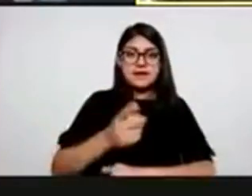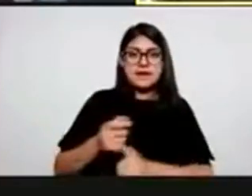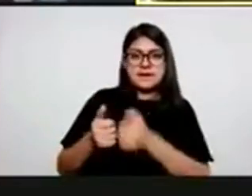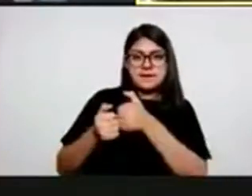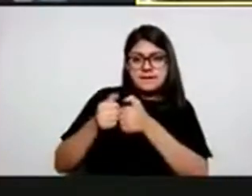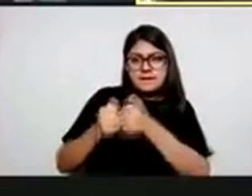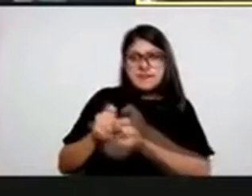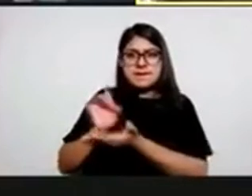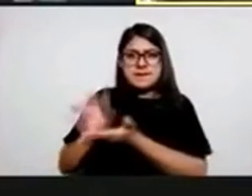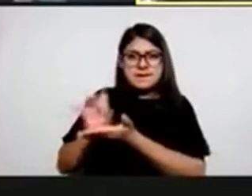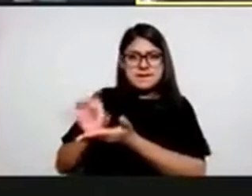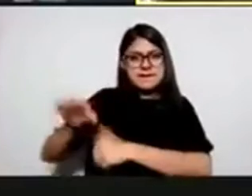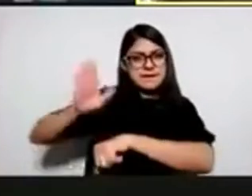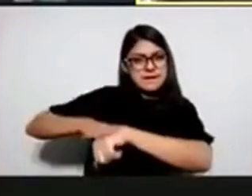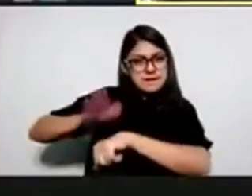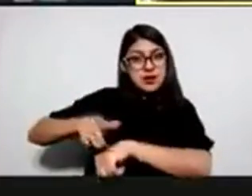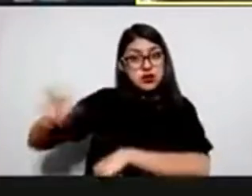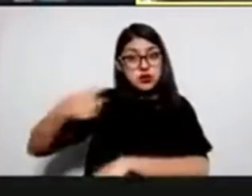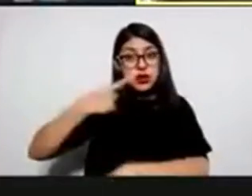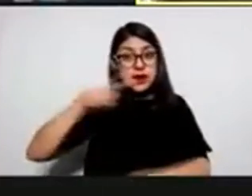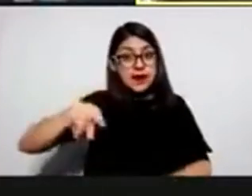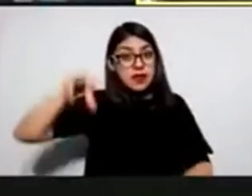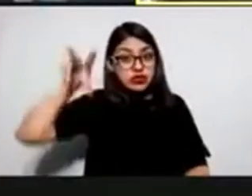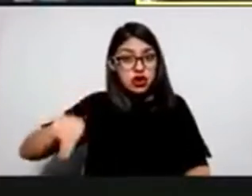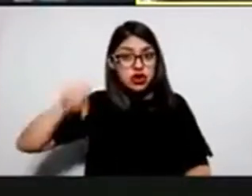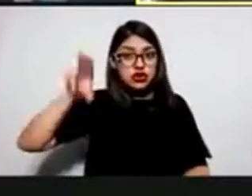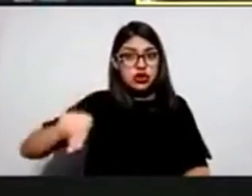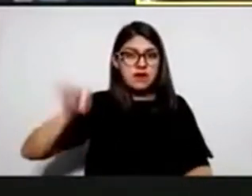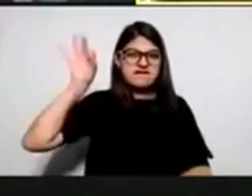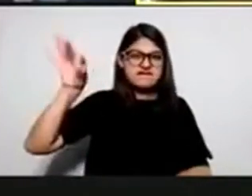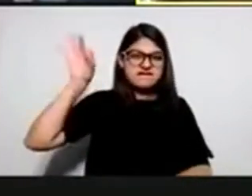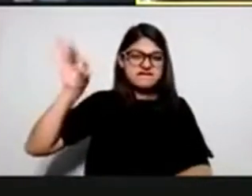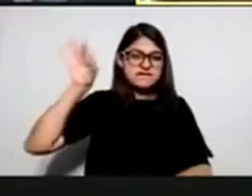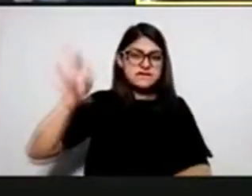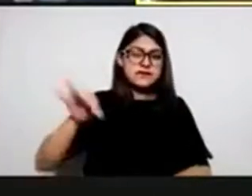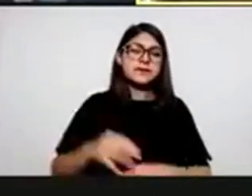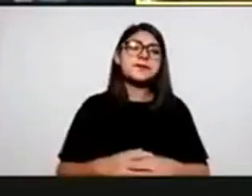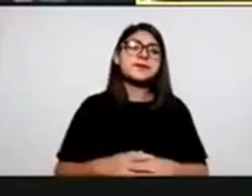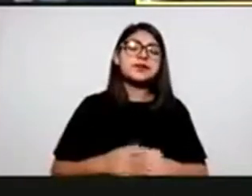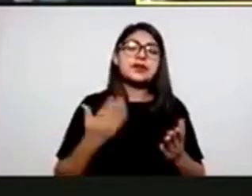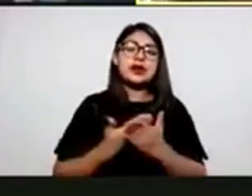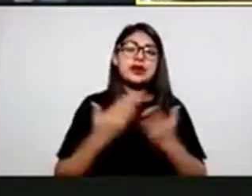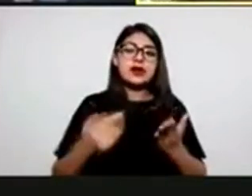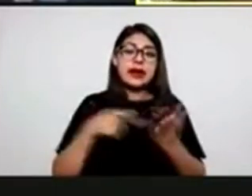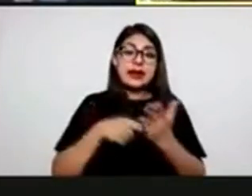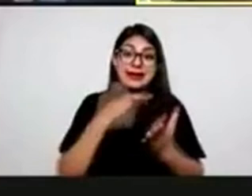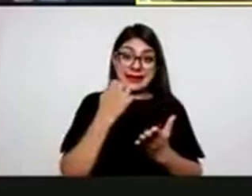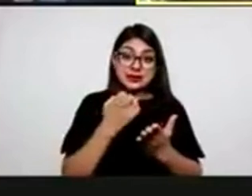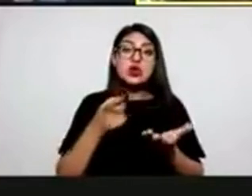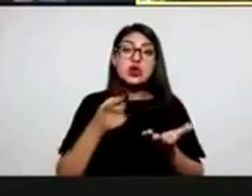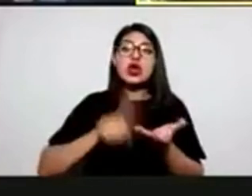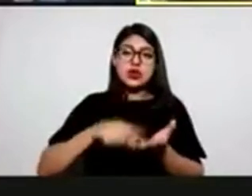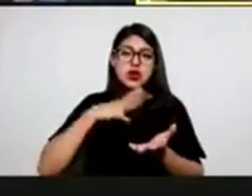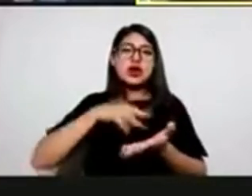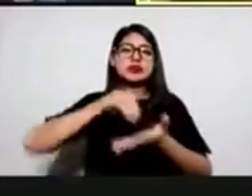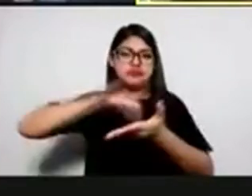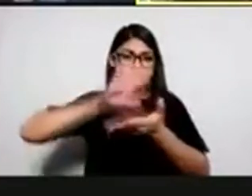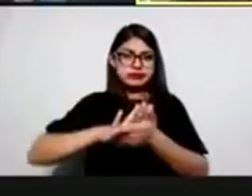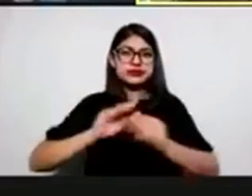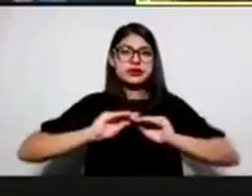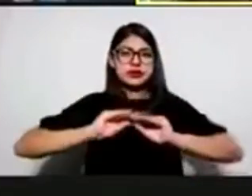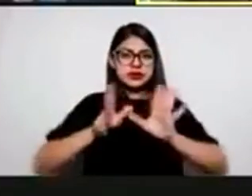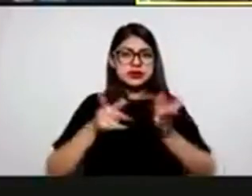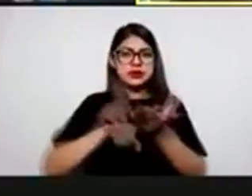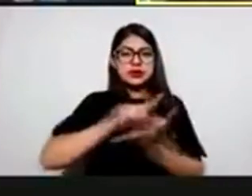la presentación de una denuncia por los hechos relatados, conducta que se encuentra expresamente referida en la Ley General de Acceso